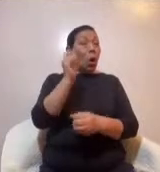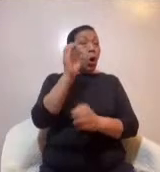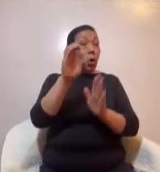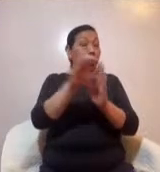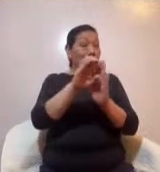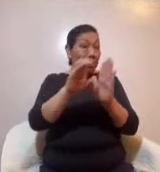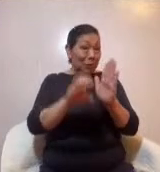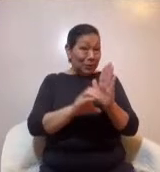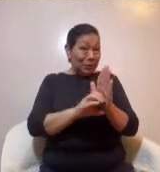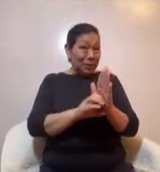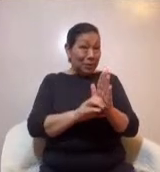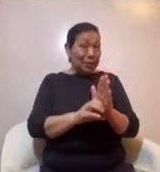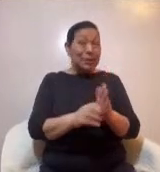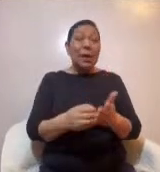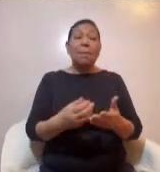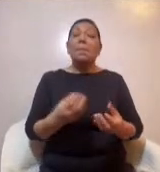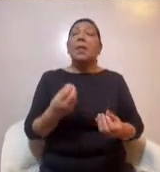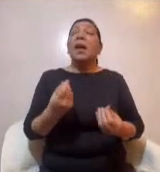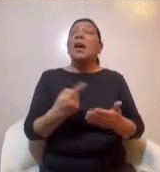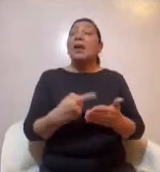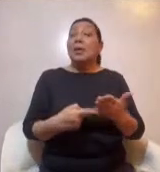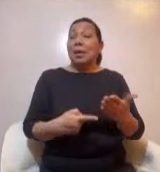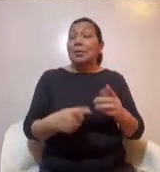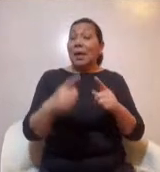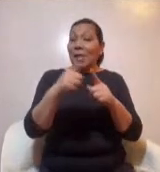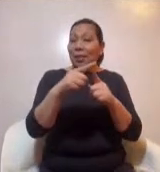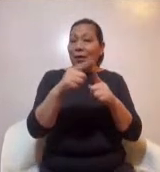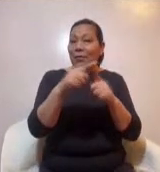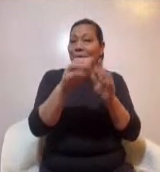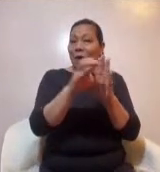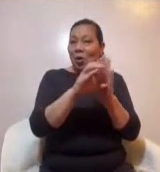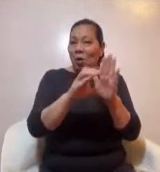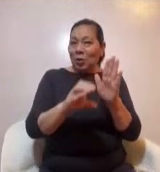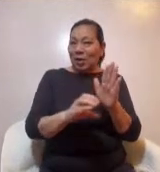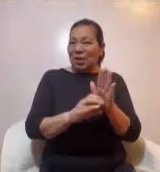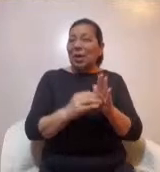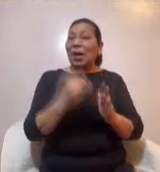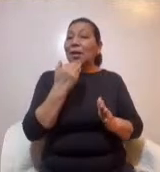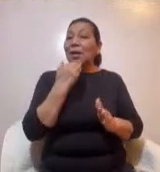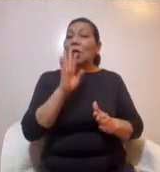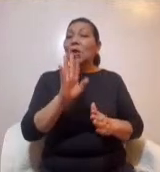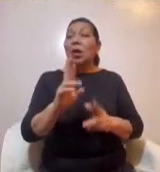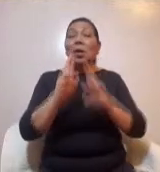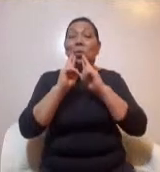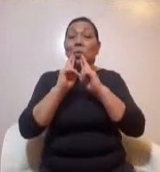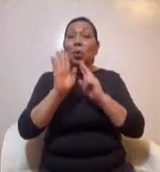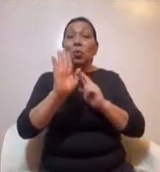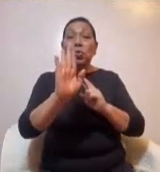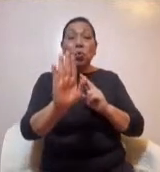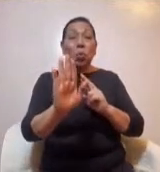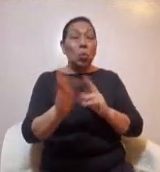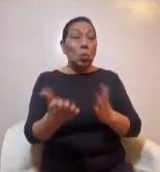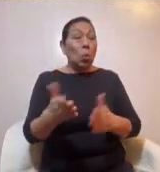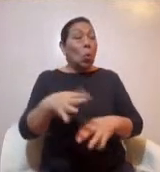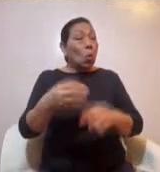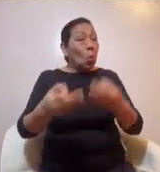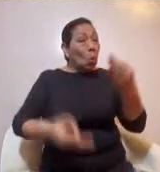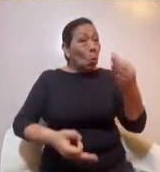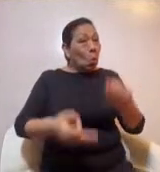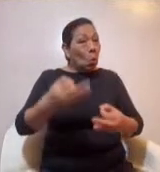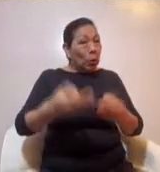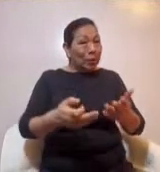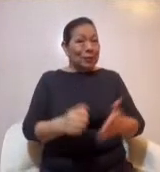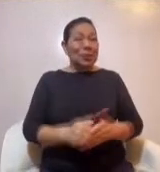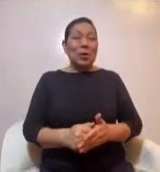de agravio constitucional. En consecuencia, es el Tribunal Constitucional quien resuelve en